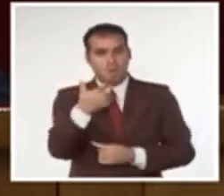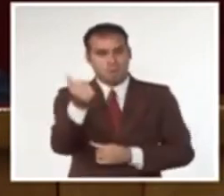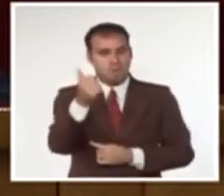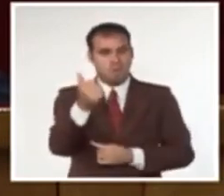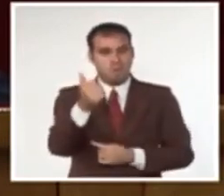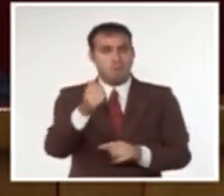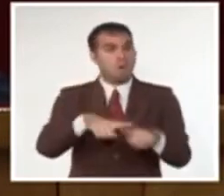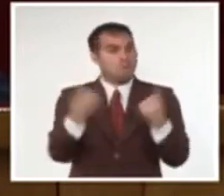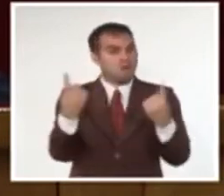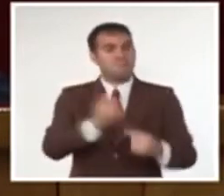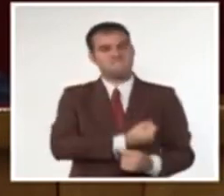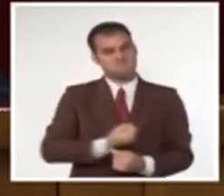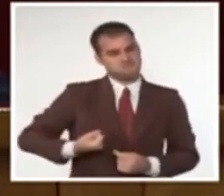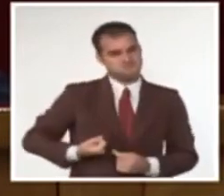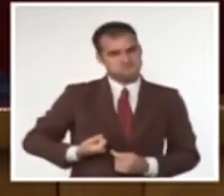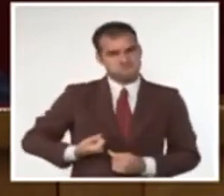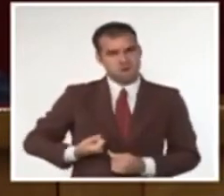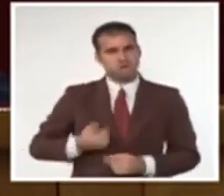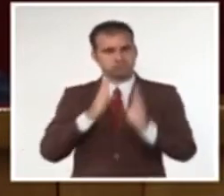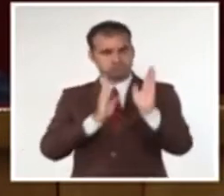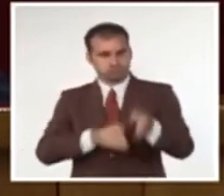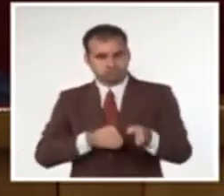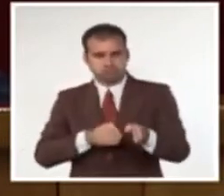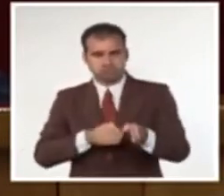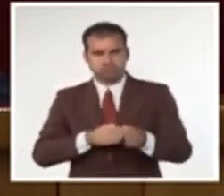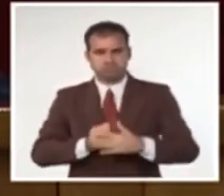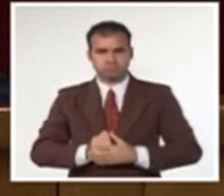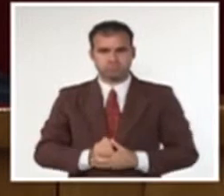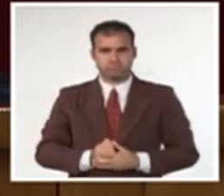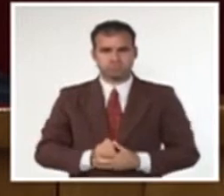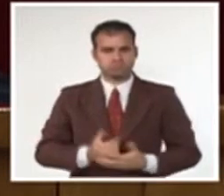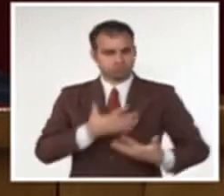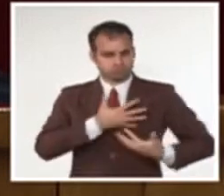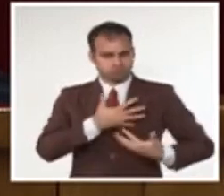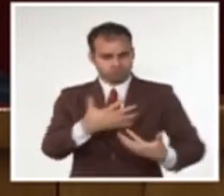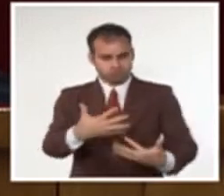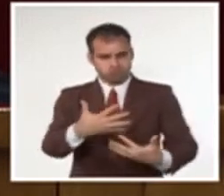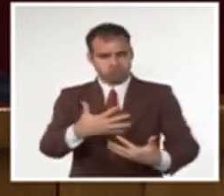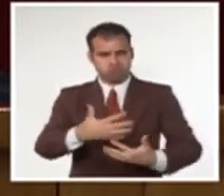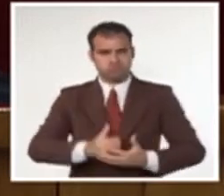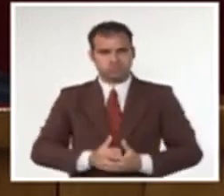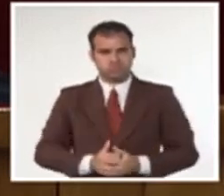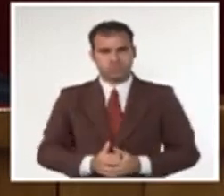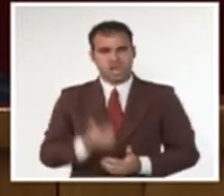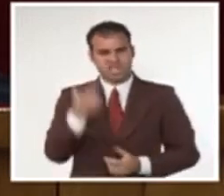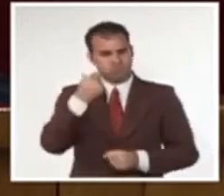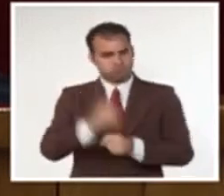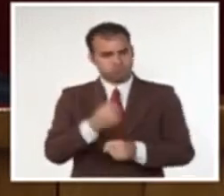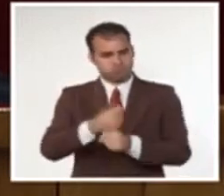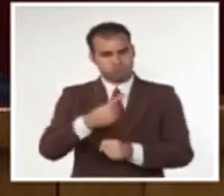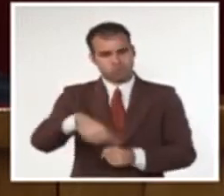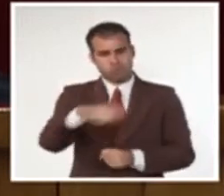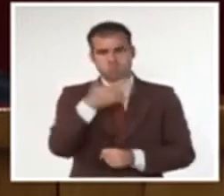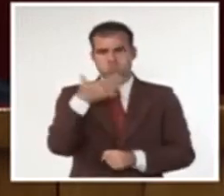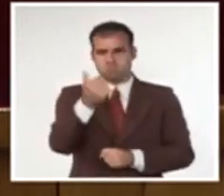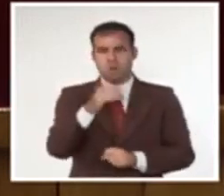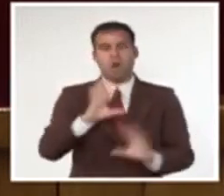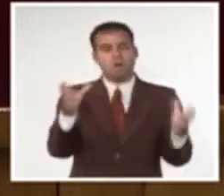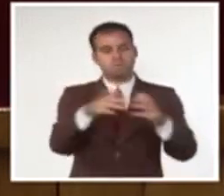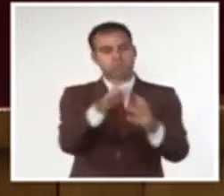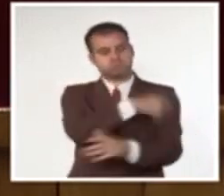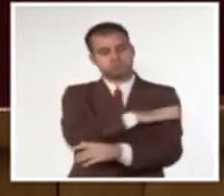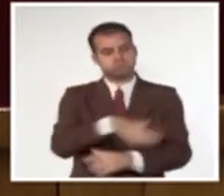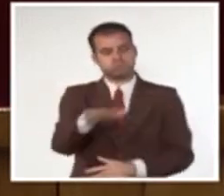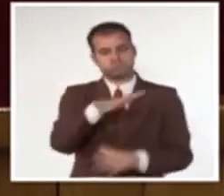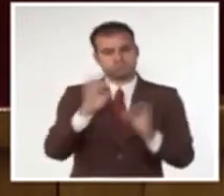del esfuerzo, de la disciplina, de la consagración, del talento humano y la acción colectiva.